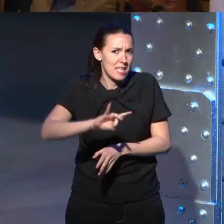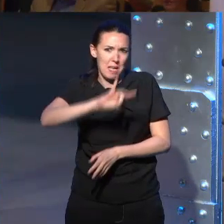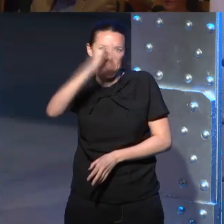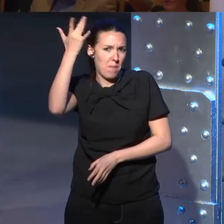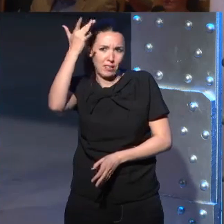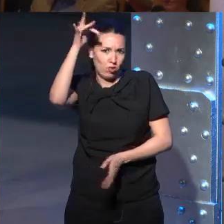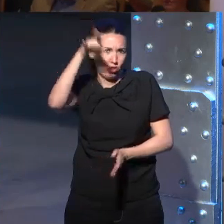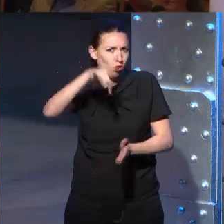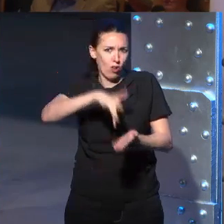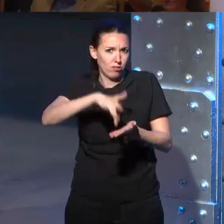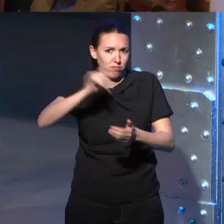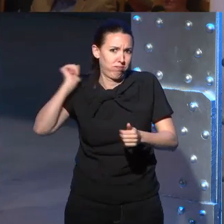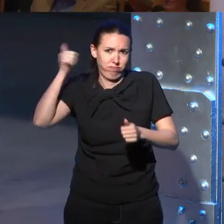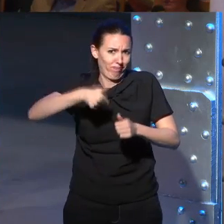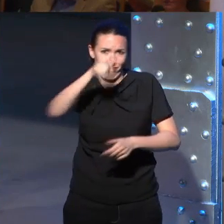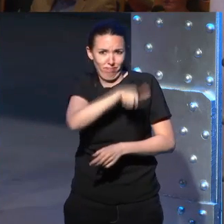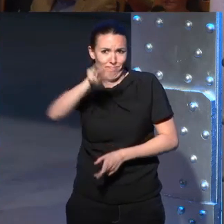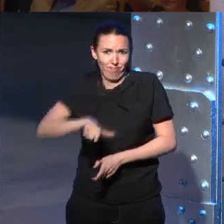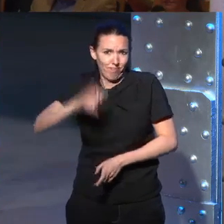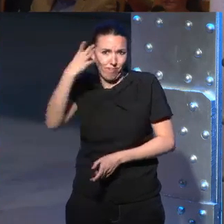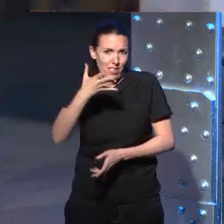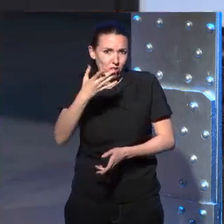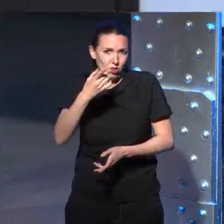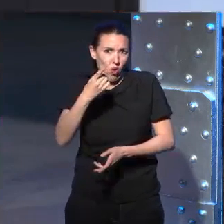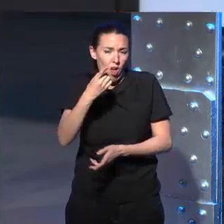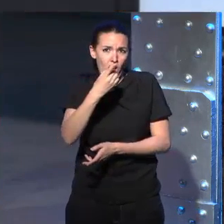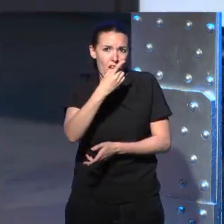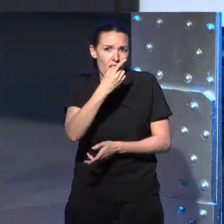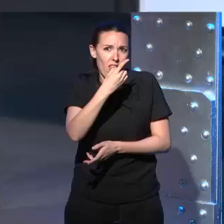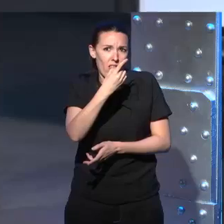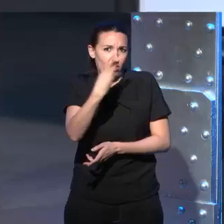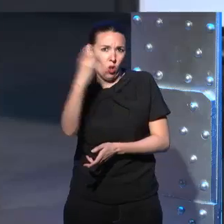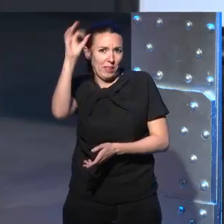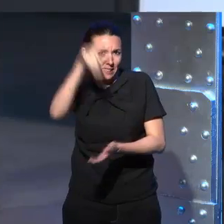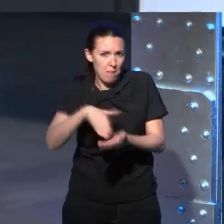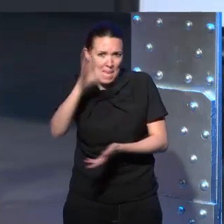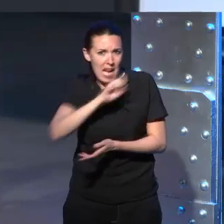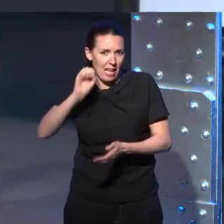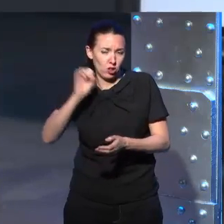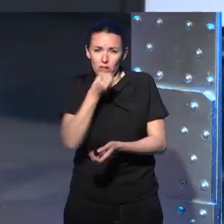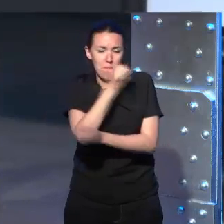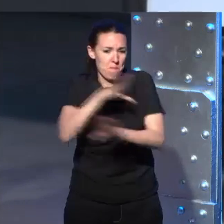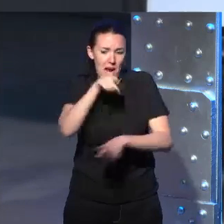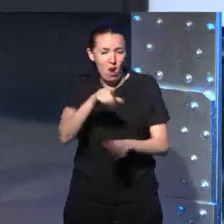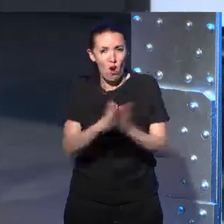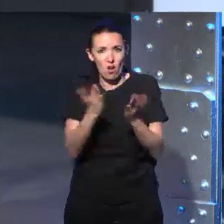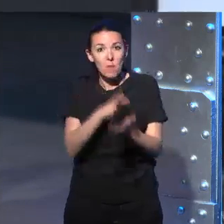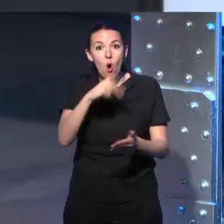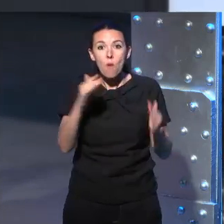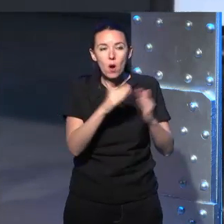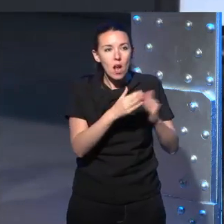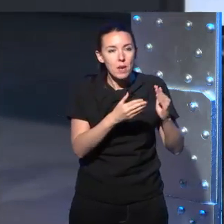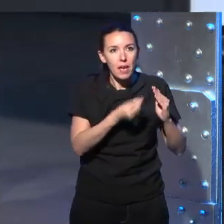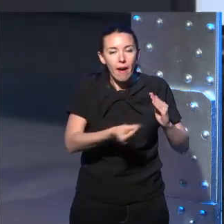dado la humanidad en 100, 120.000 años o lo que sea. Yo esta mañana salía de casa y oía